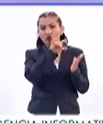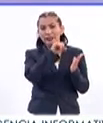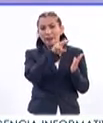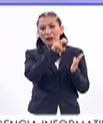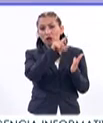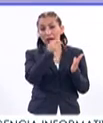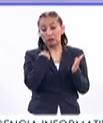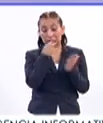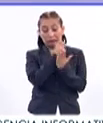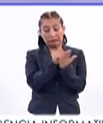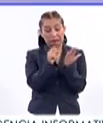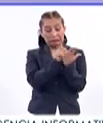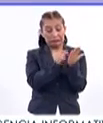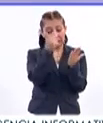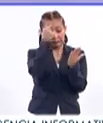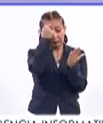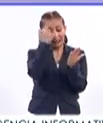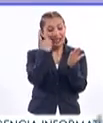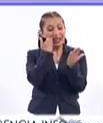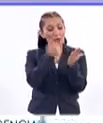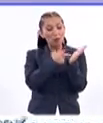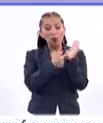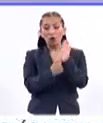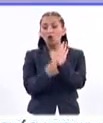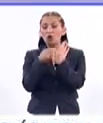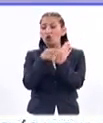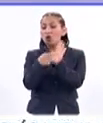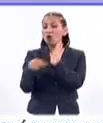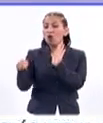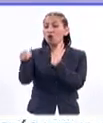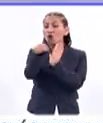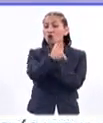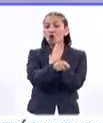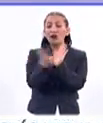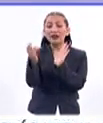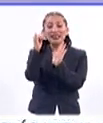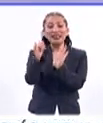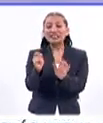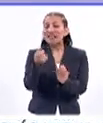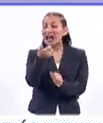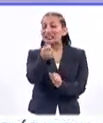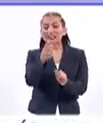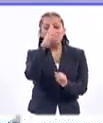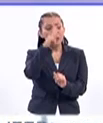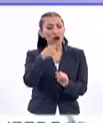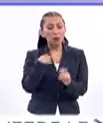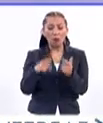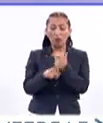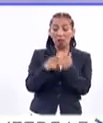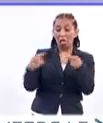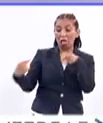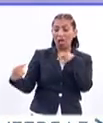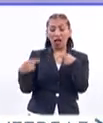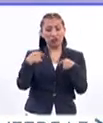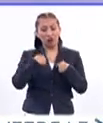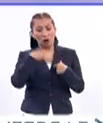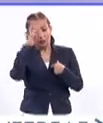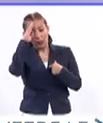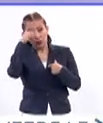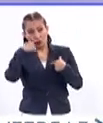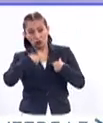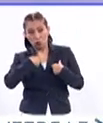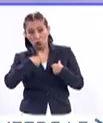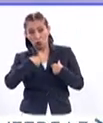se escribió pensando en dar una identidad, dejar de lado ya este conflicto de cómo